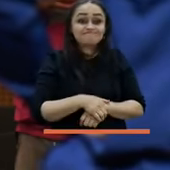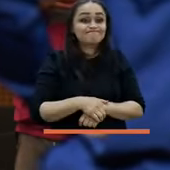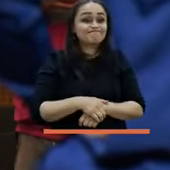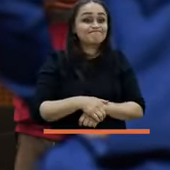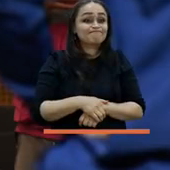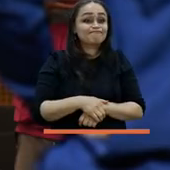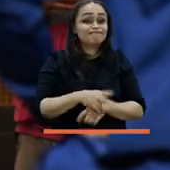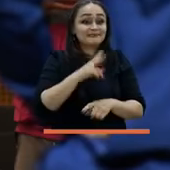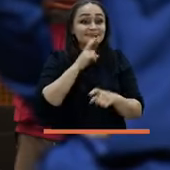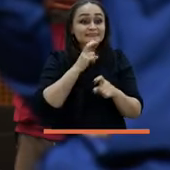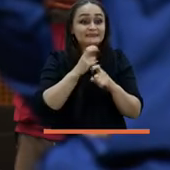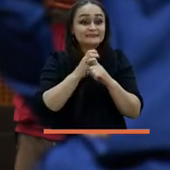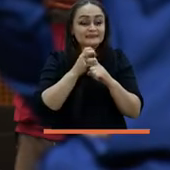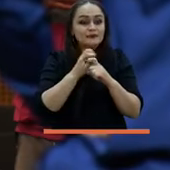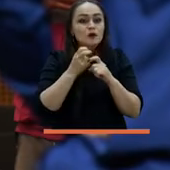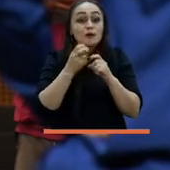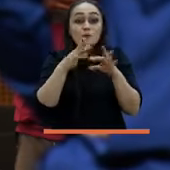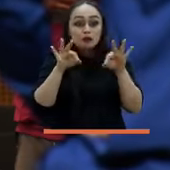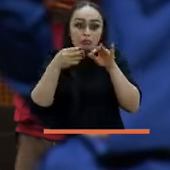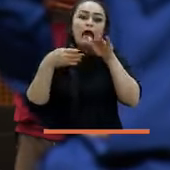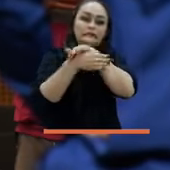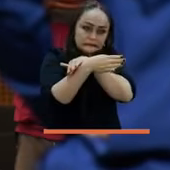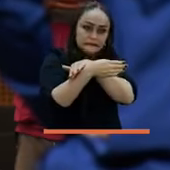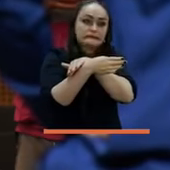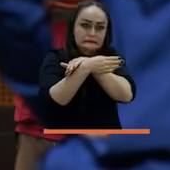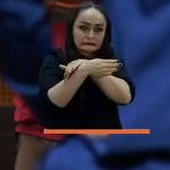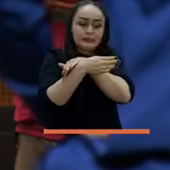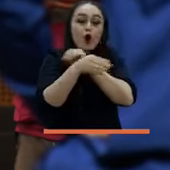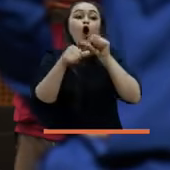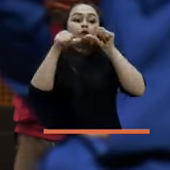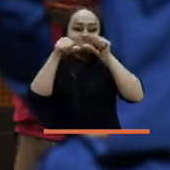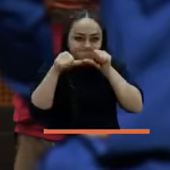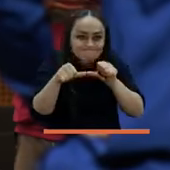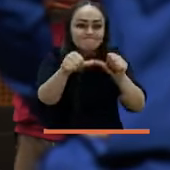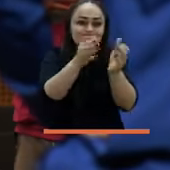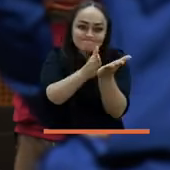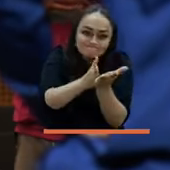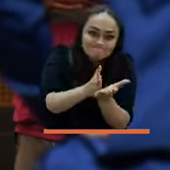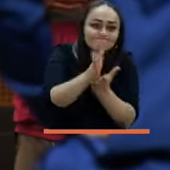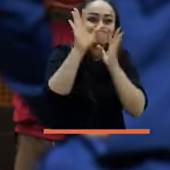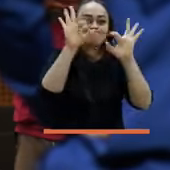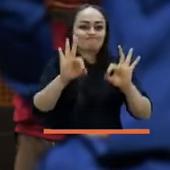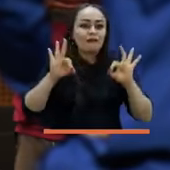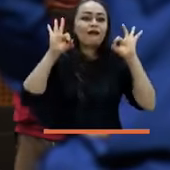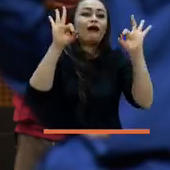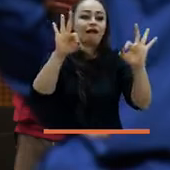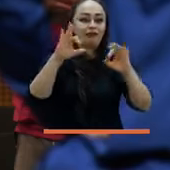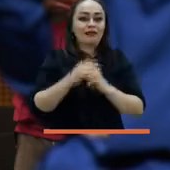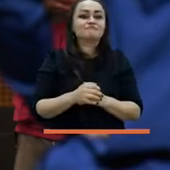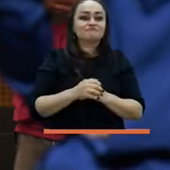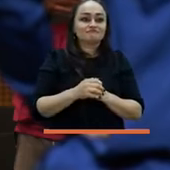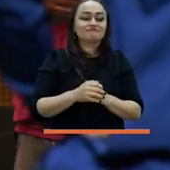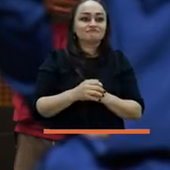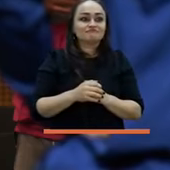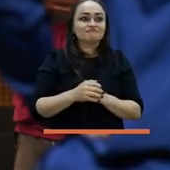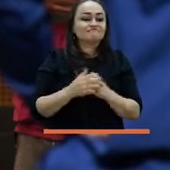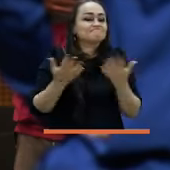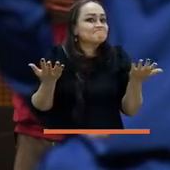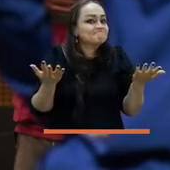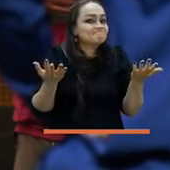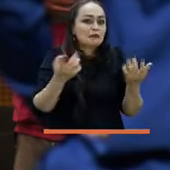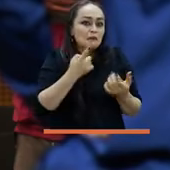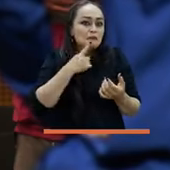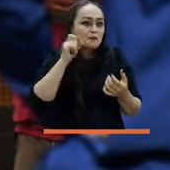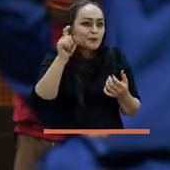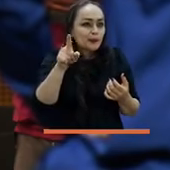séptimo es de hablar de acceso permanencia y calidad y allí va enfocado un poco me preguntáis a quien la quiera tomar en prospectiva